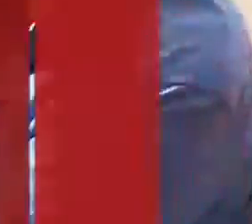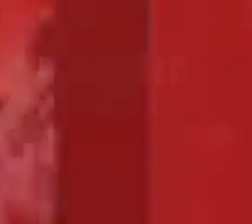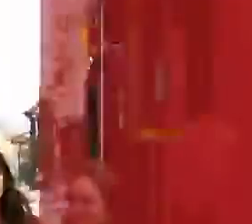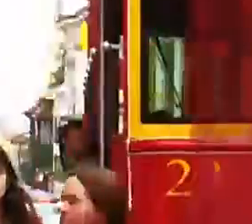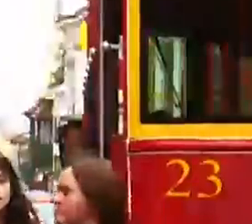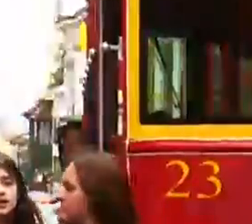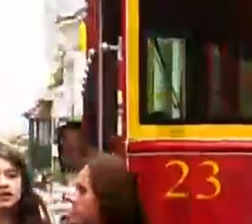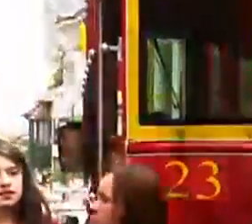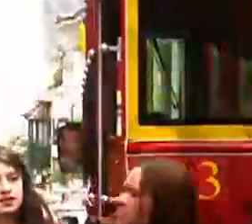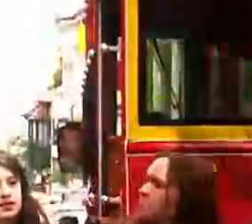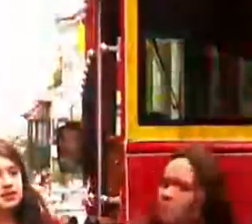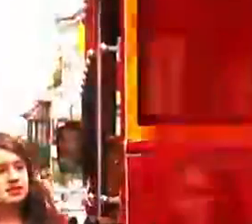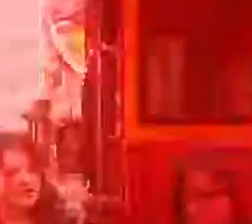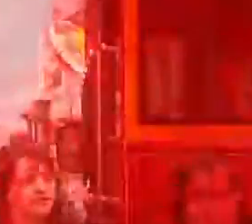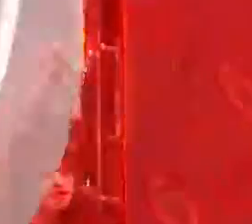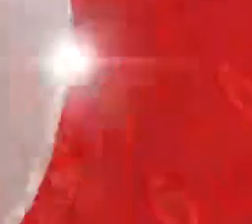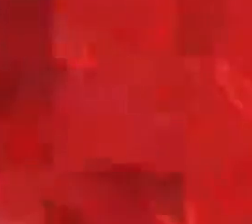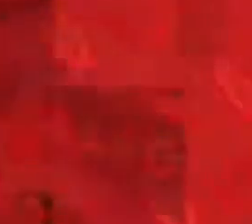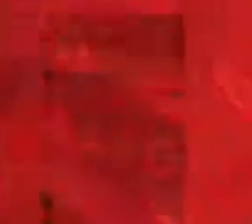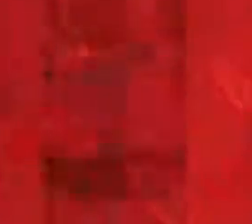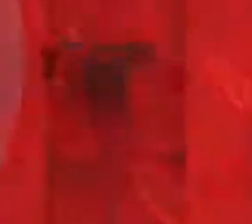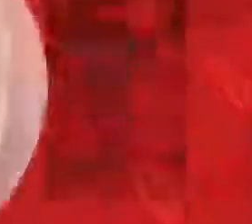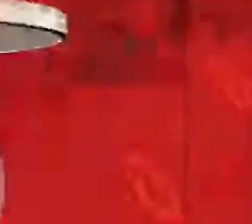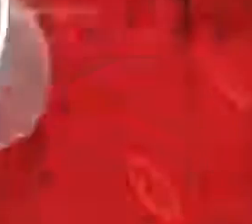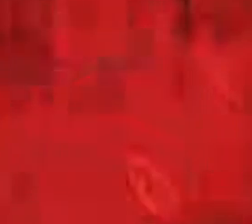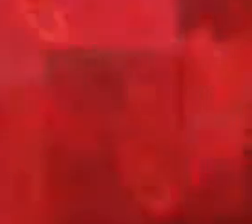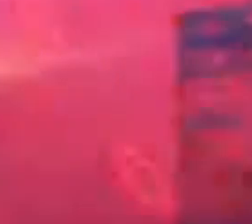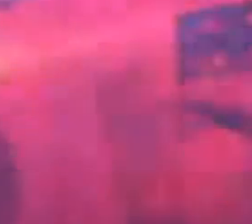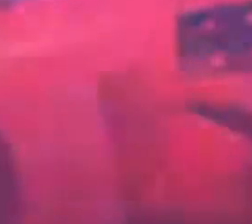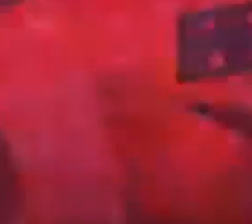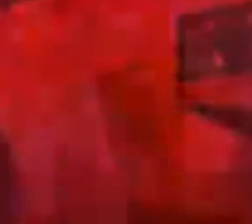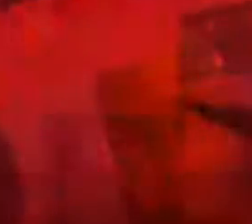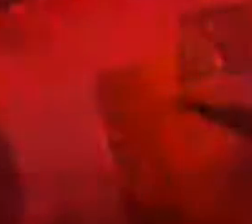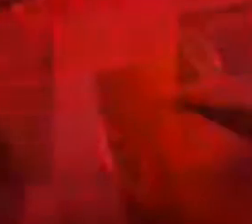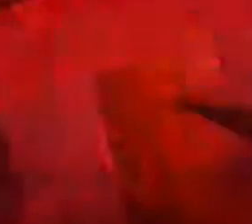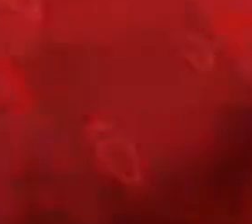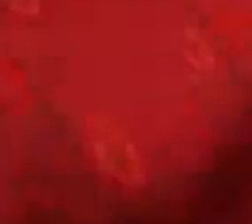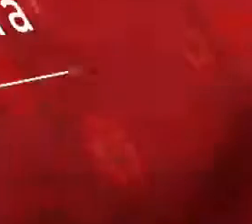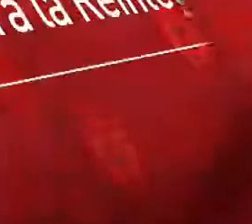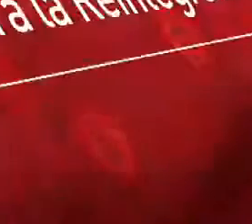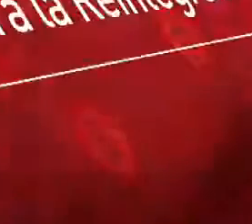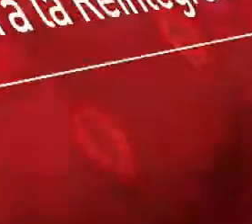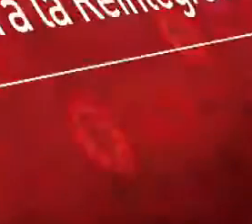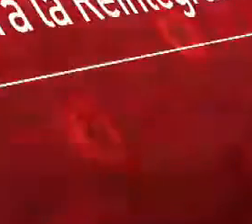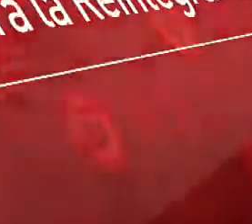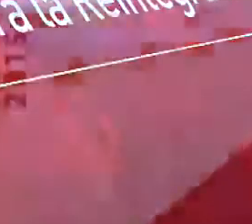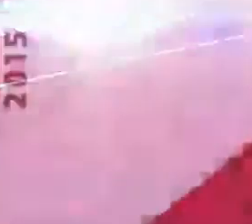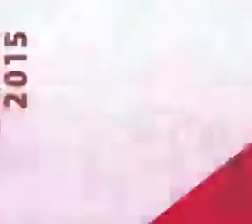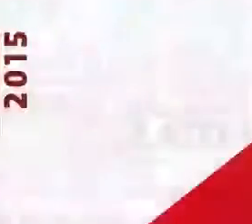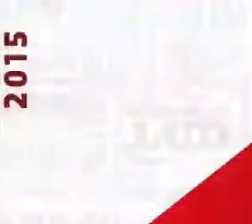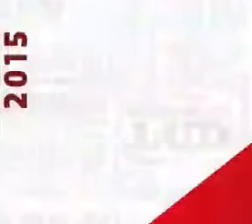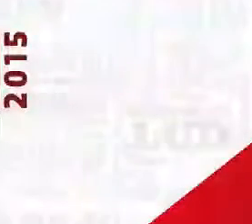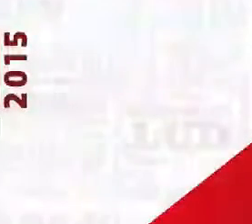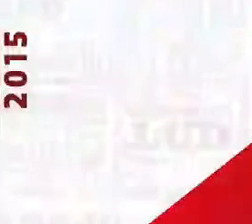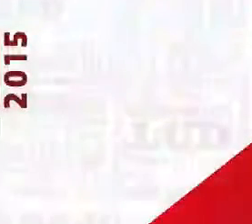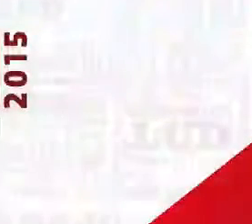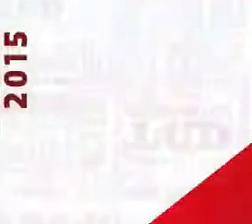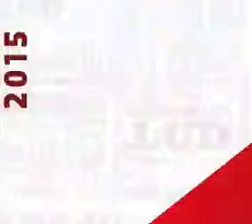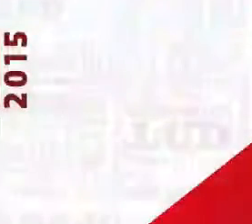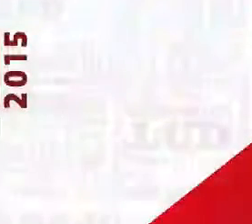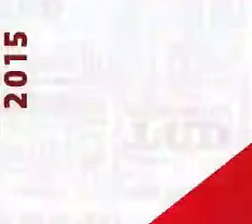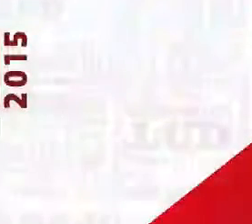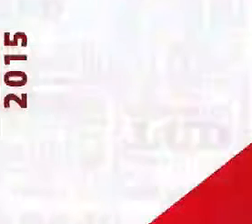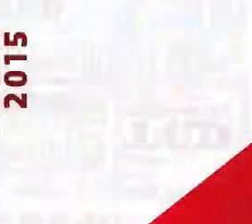Listos. Bueno, bienvenidos todos y todas. Esta es la audiencia pública de rendición de cuentas de la Agencia Colombiana